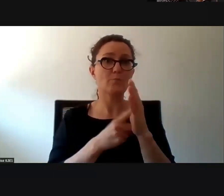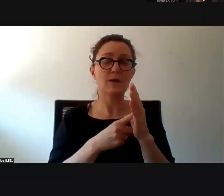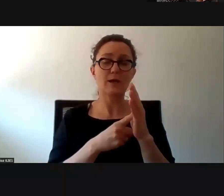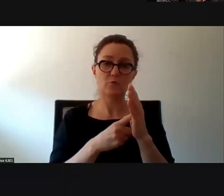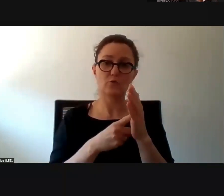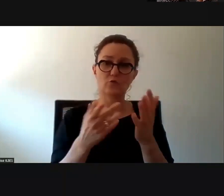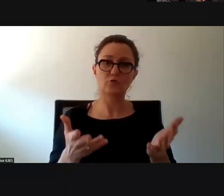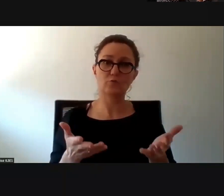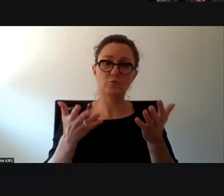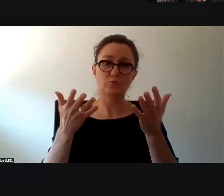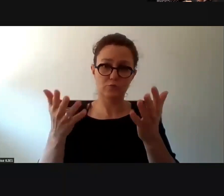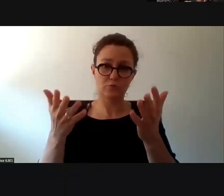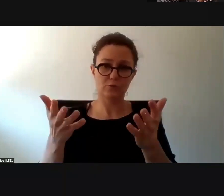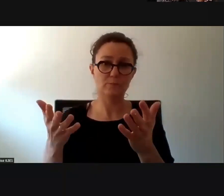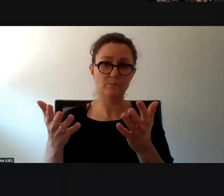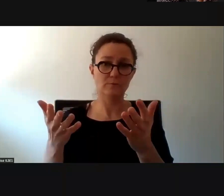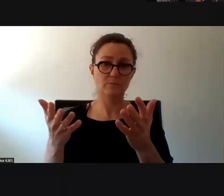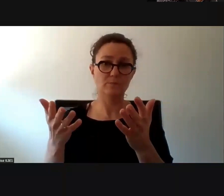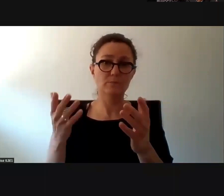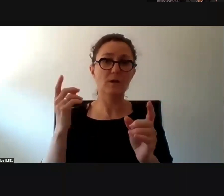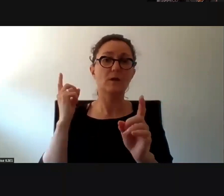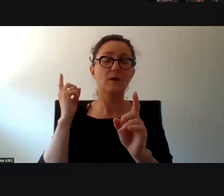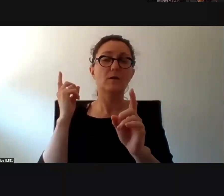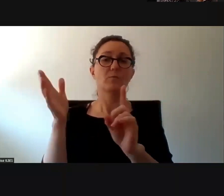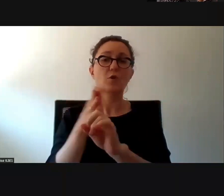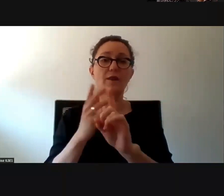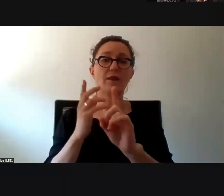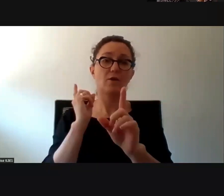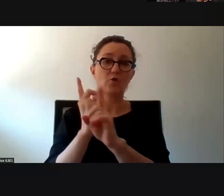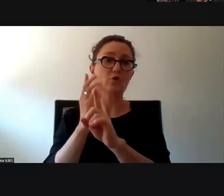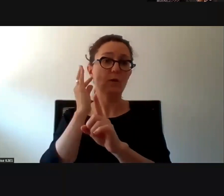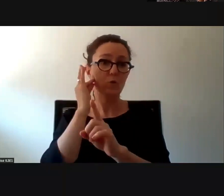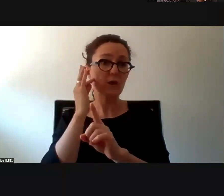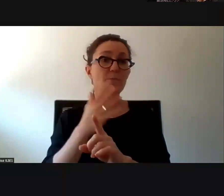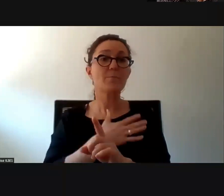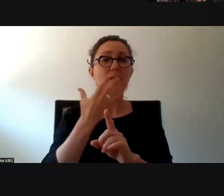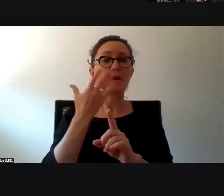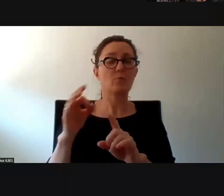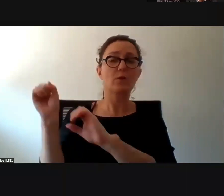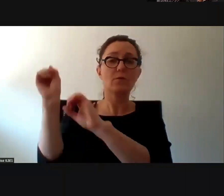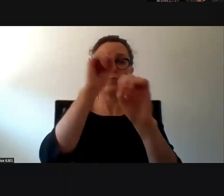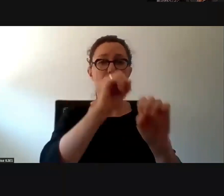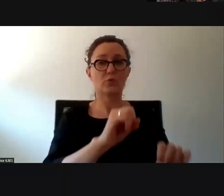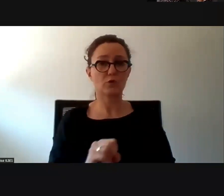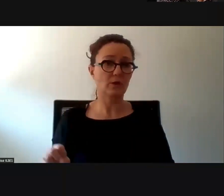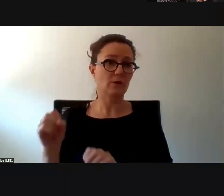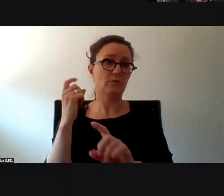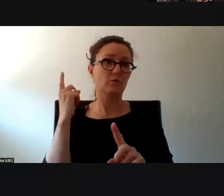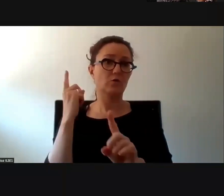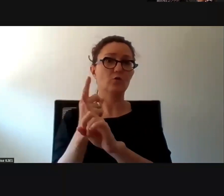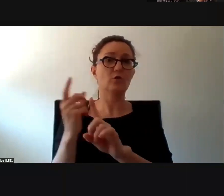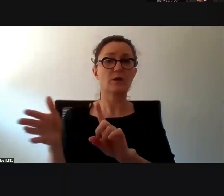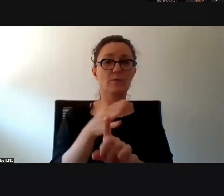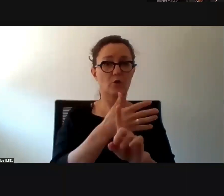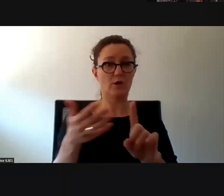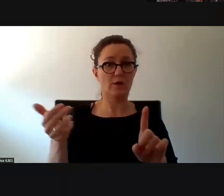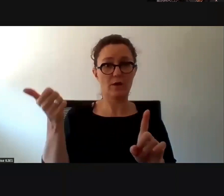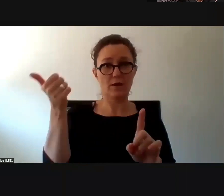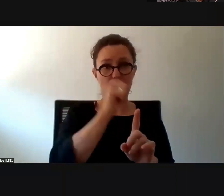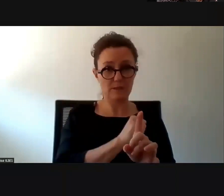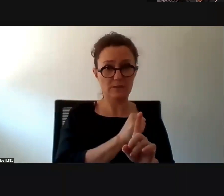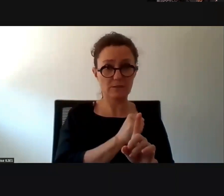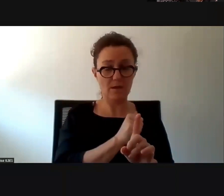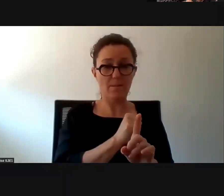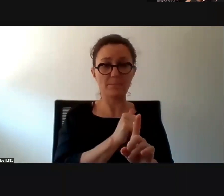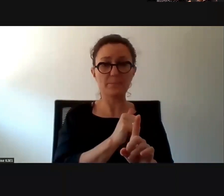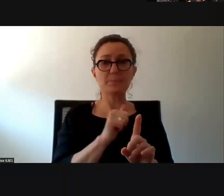contra las mujeres, para proteger a las mujeres igualmente de la violencia machista. Y esto, que es una